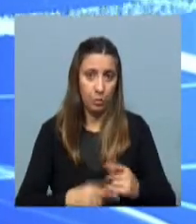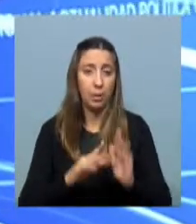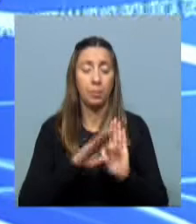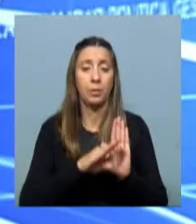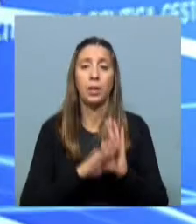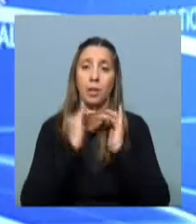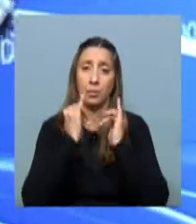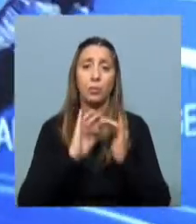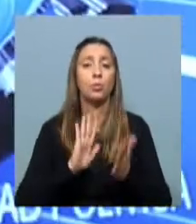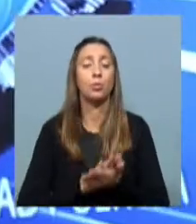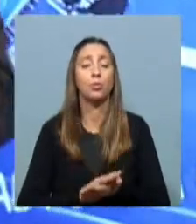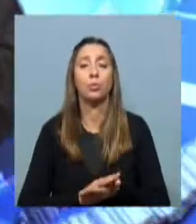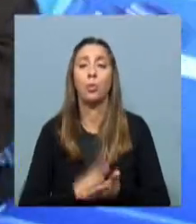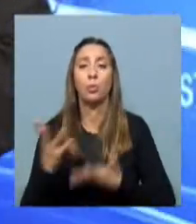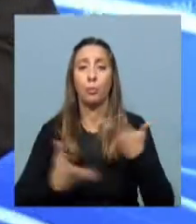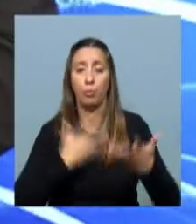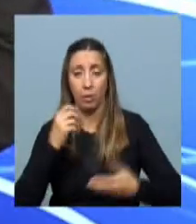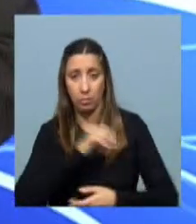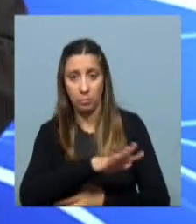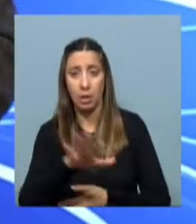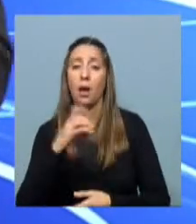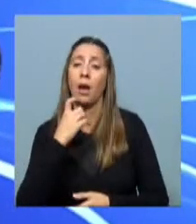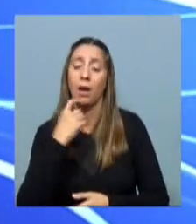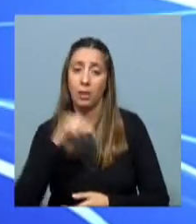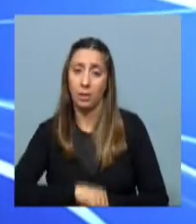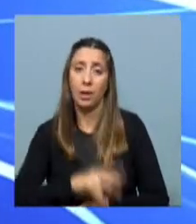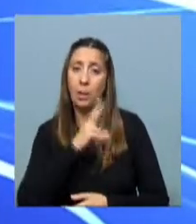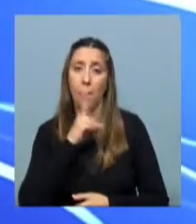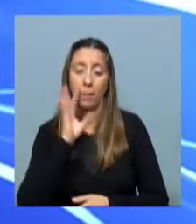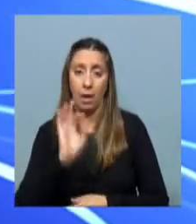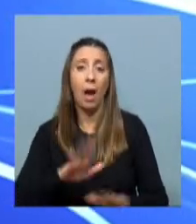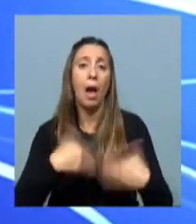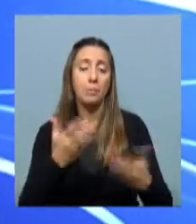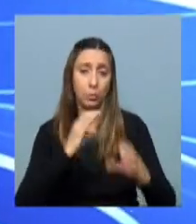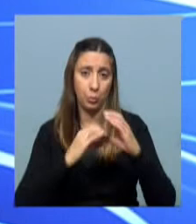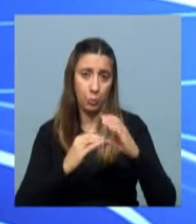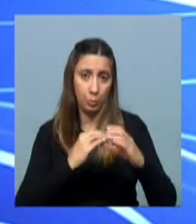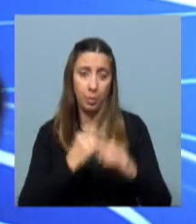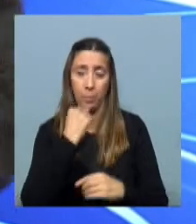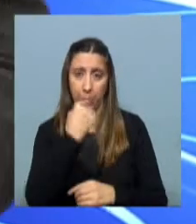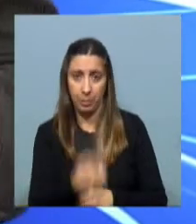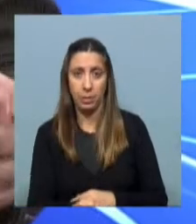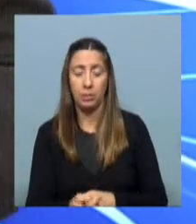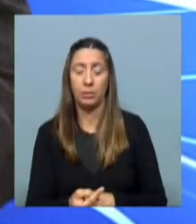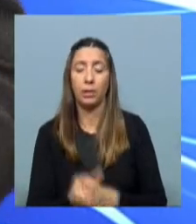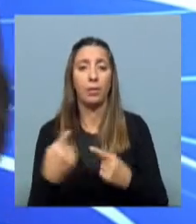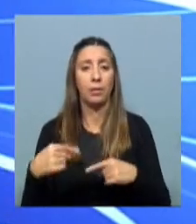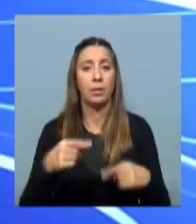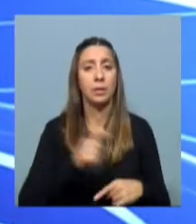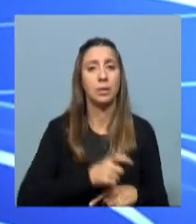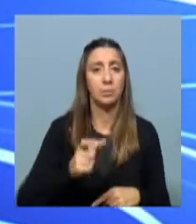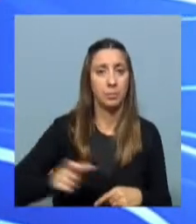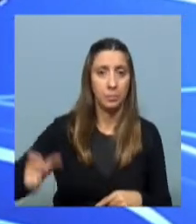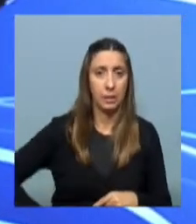programa informándote todo sobre incendios forestales en San Luis. Estamos en vivo. Aprovecha para comunicarte, hacer la pregunta. Tenemos distintos